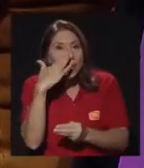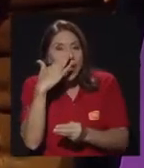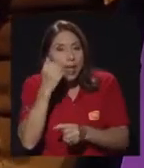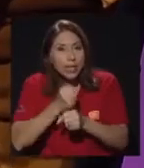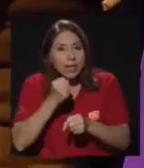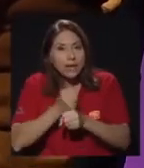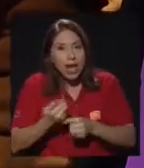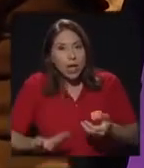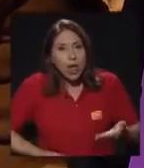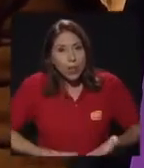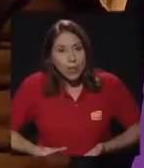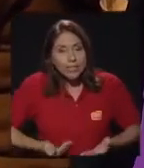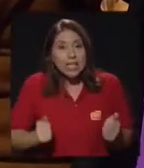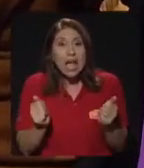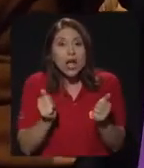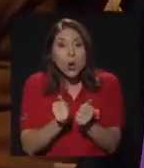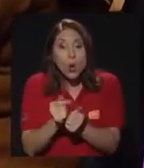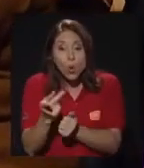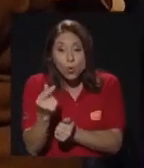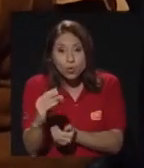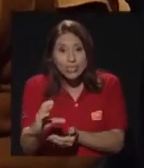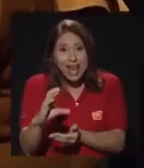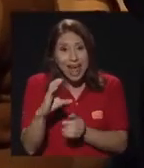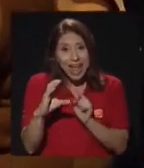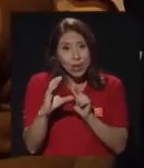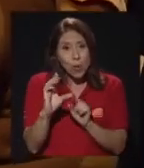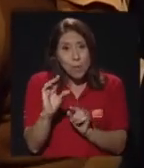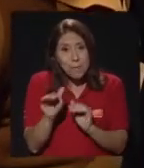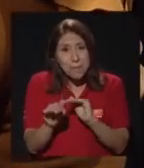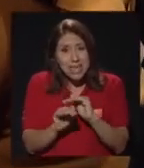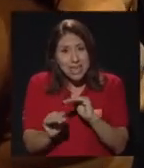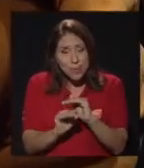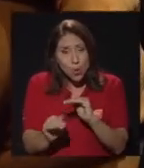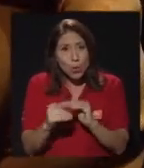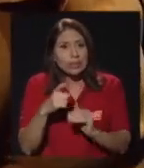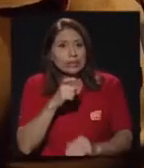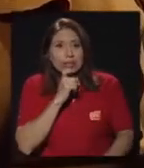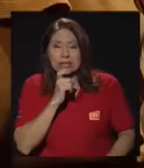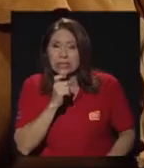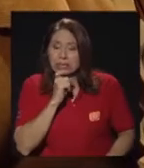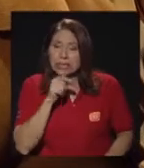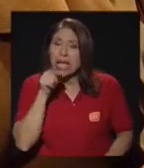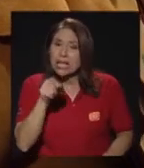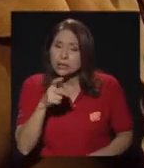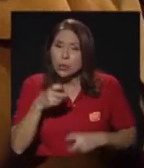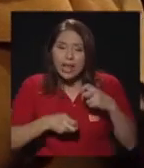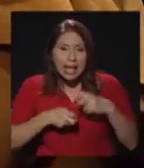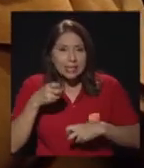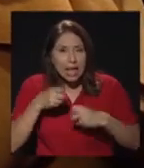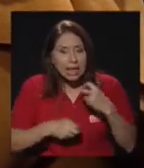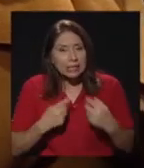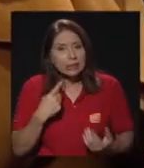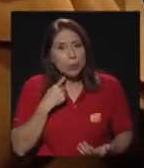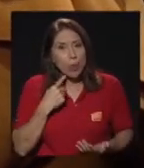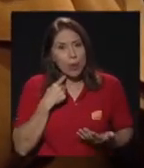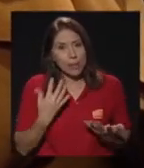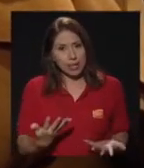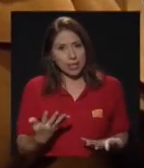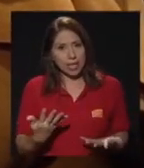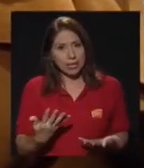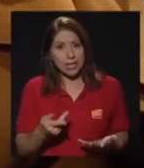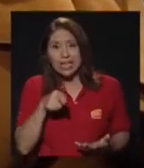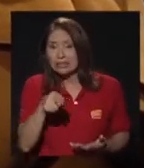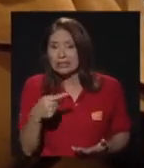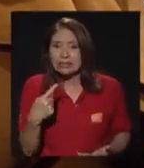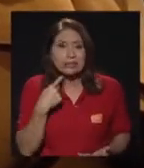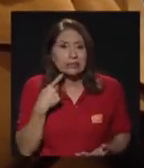trabajadora doméstica con un salario mínimo, imagínense qué tan difícil es. Es una de las grandes problemáticas, que los costos están